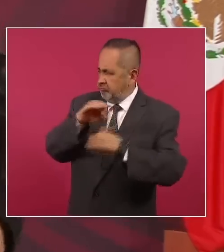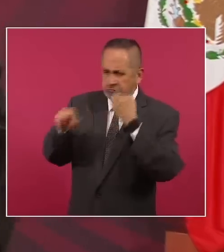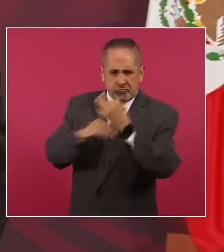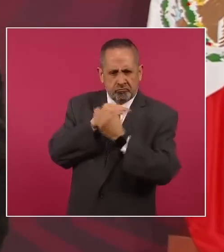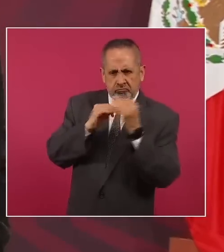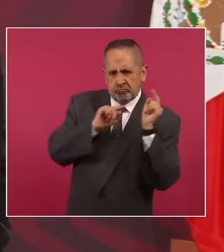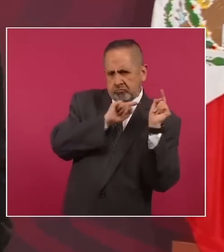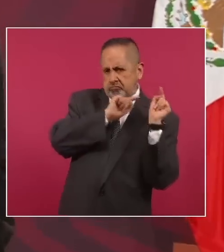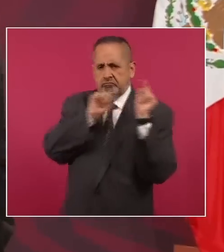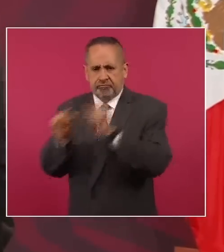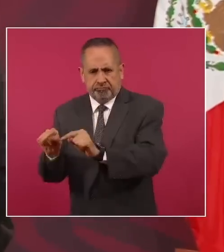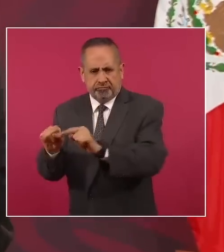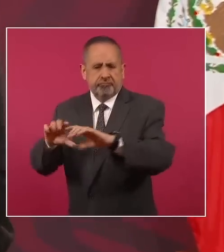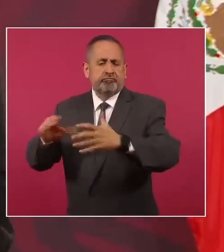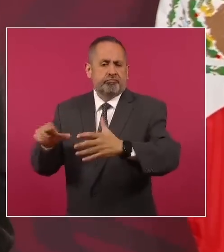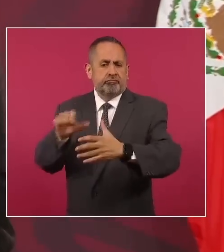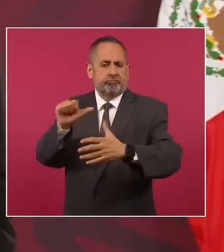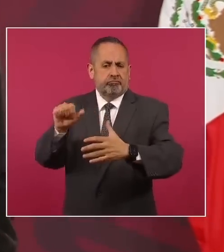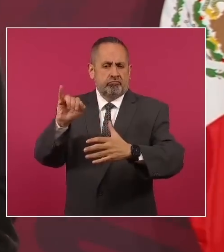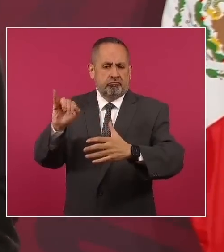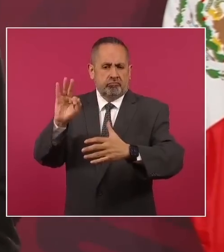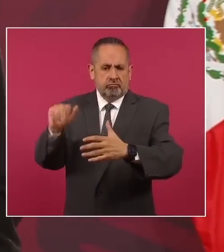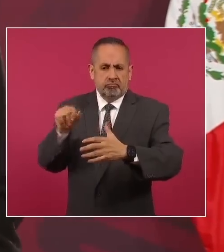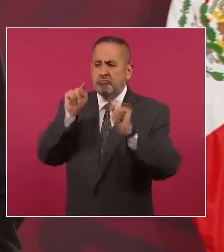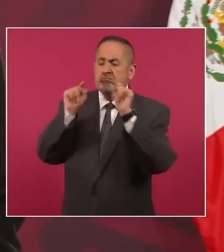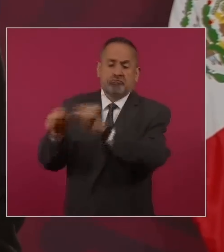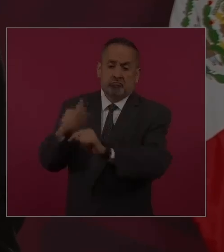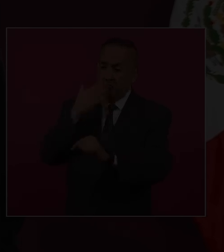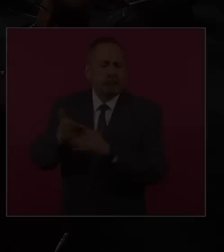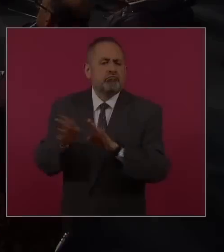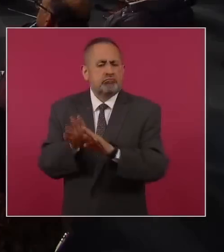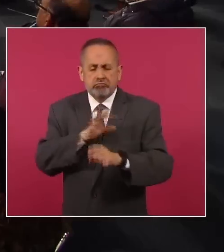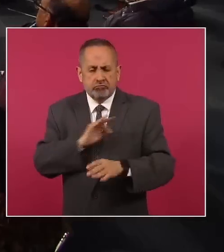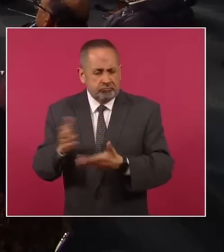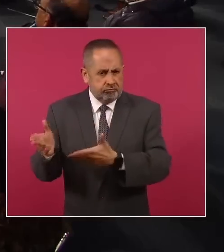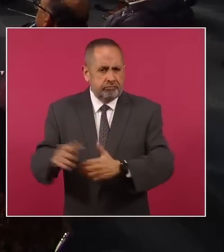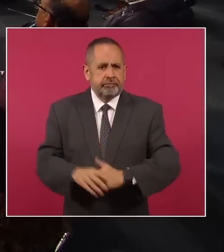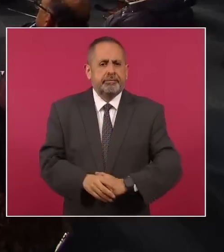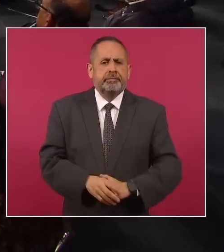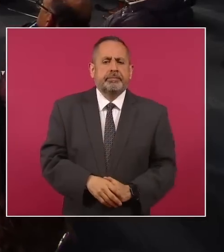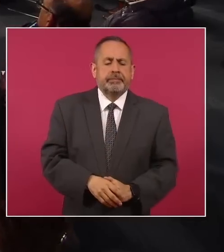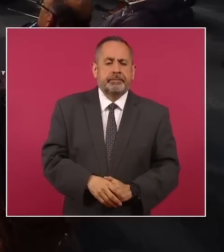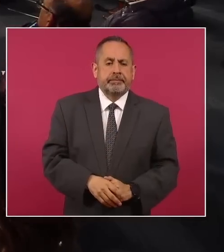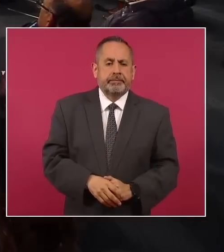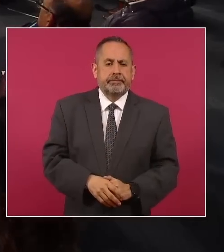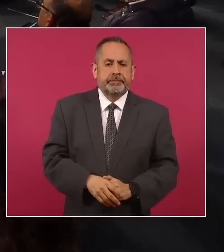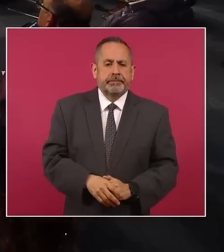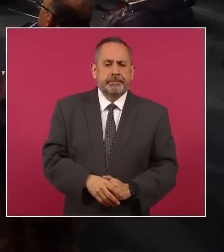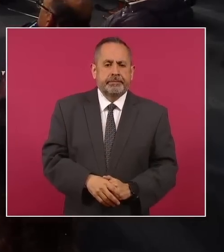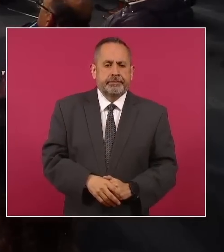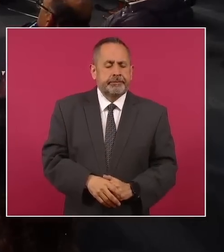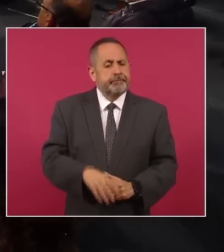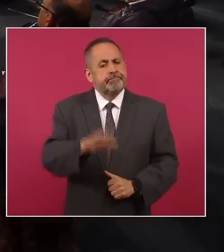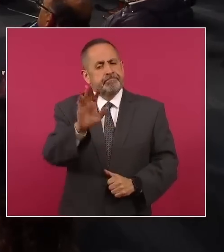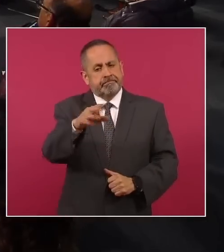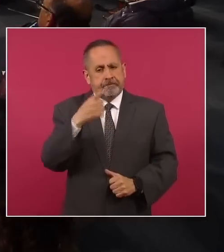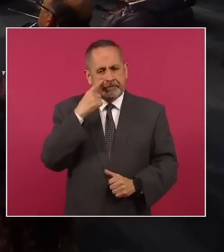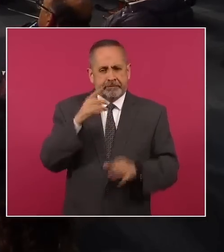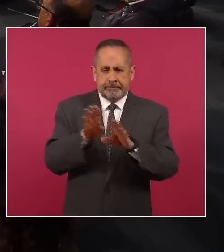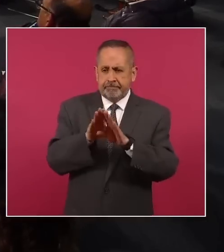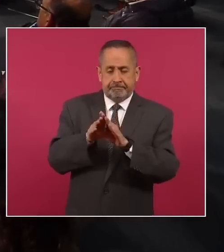todos sus envíos en el aeropuerto Felipe ahora sobre Cómo llegar